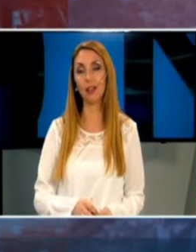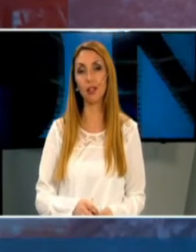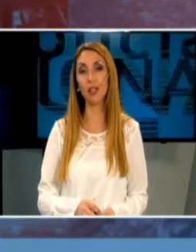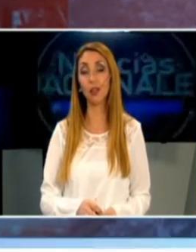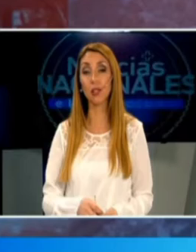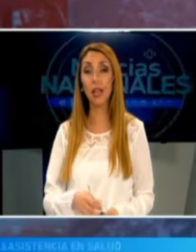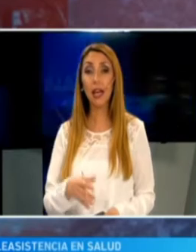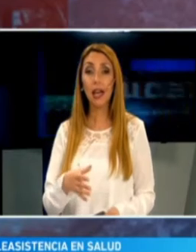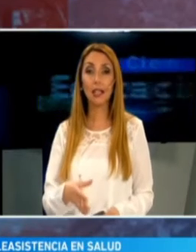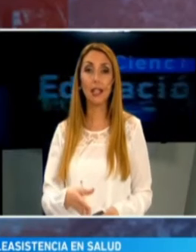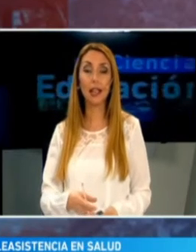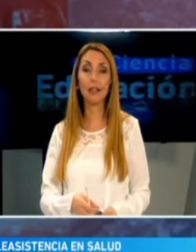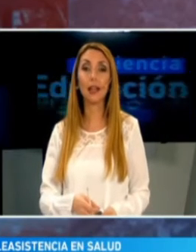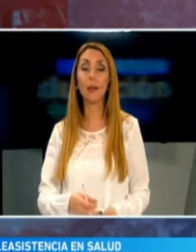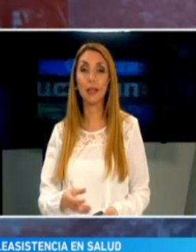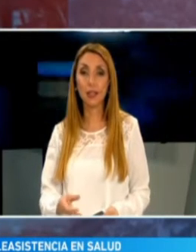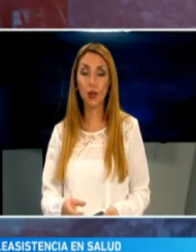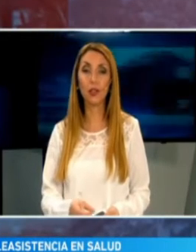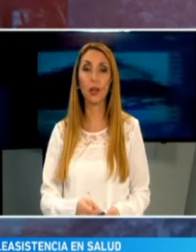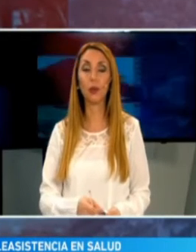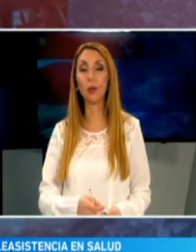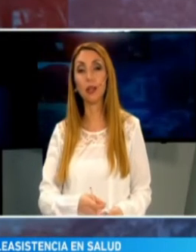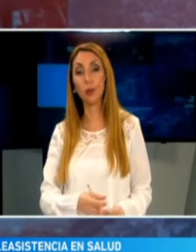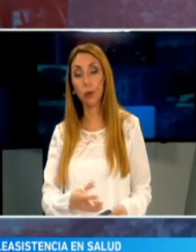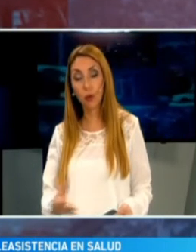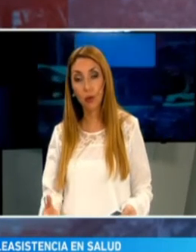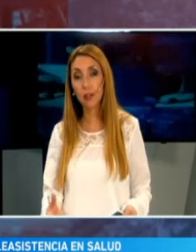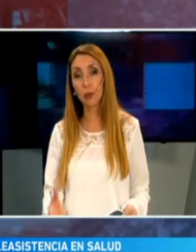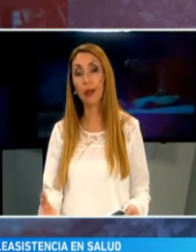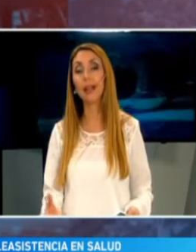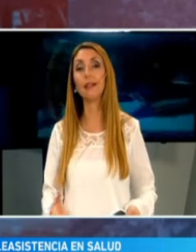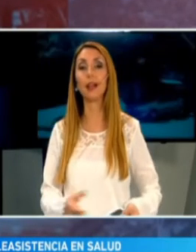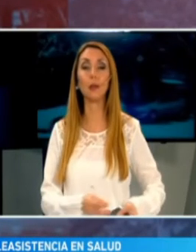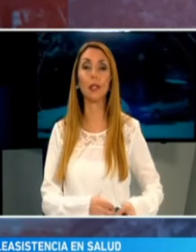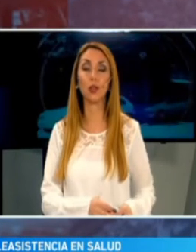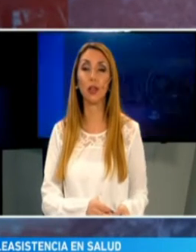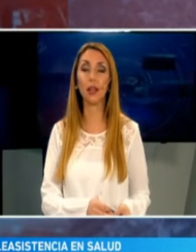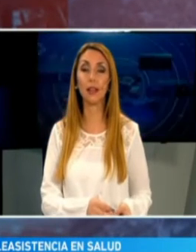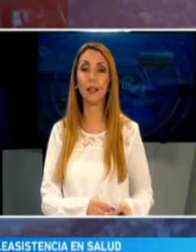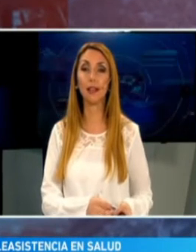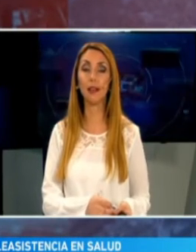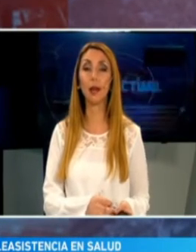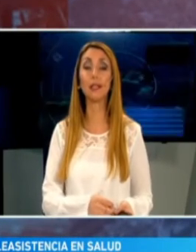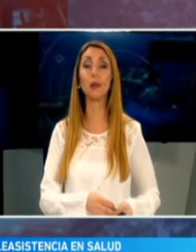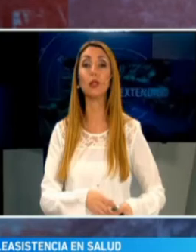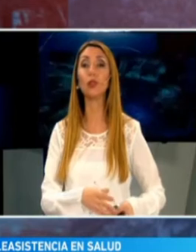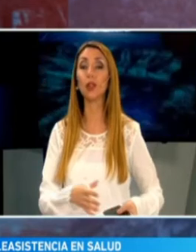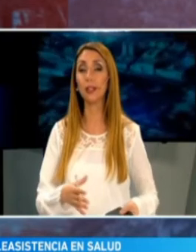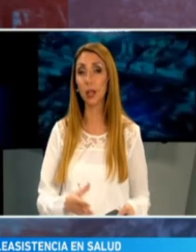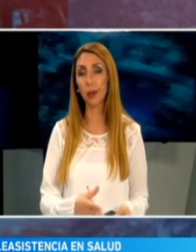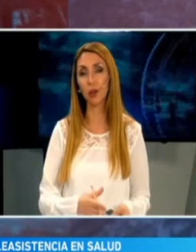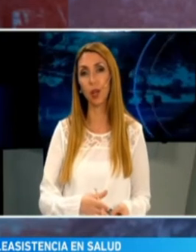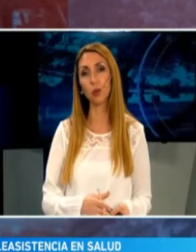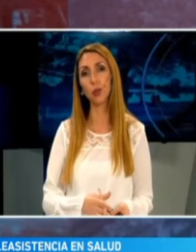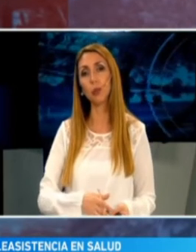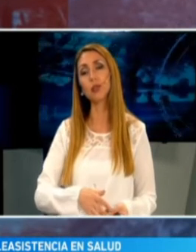edición central de Noticias 12, es acerca de esta reglamentación, de esta nueva ley de la reglamentación del aceite de cannabis y también todo lo